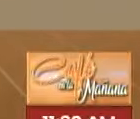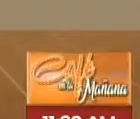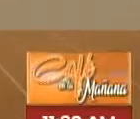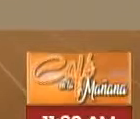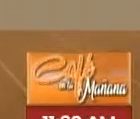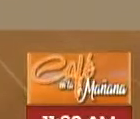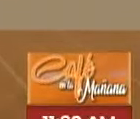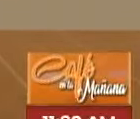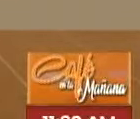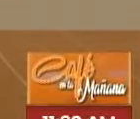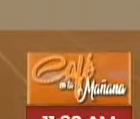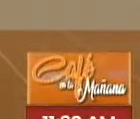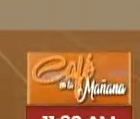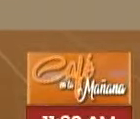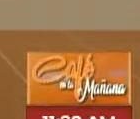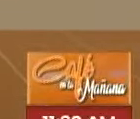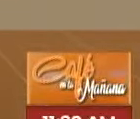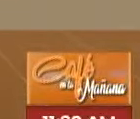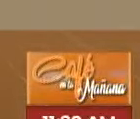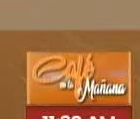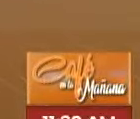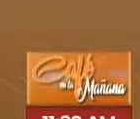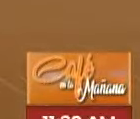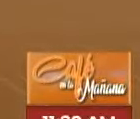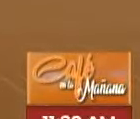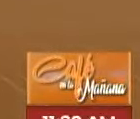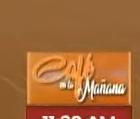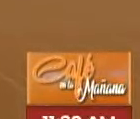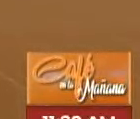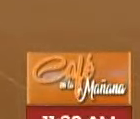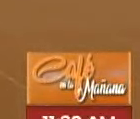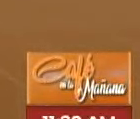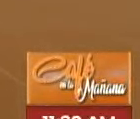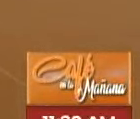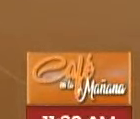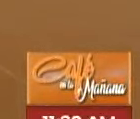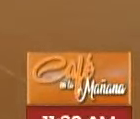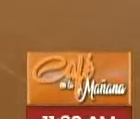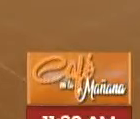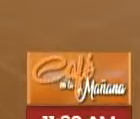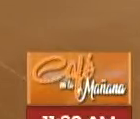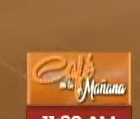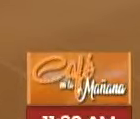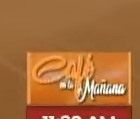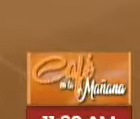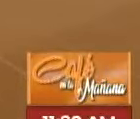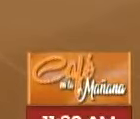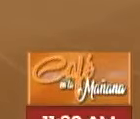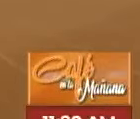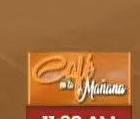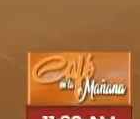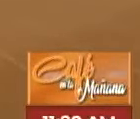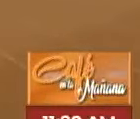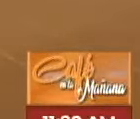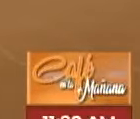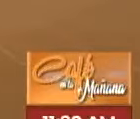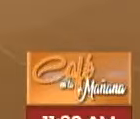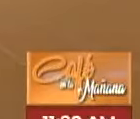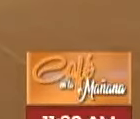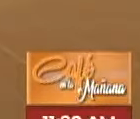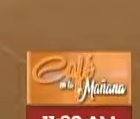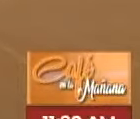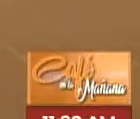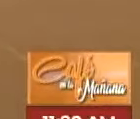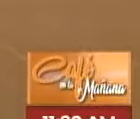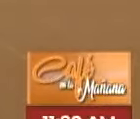euros se encuentran retenidos en el nuevo banco. Esto es uno de los aspectos más importantes, ¿no? El tema del dinero, los recursos que están en este